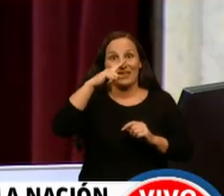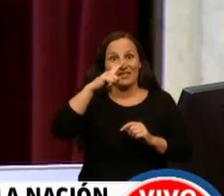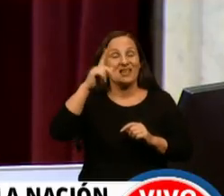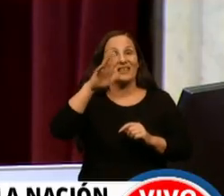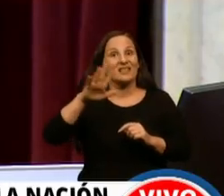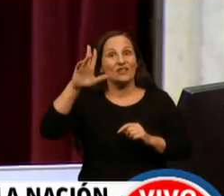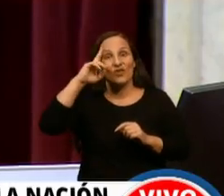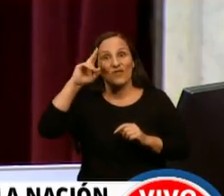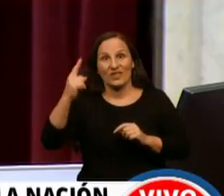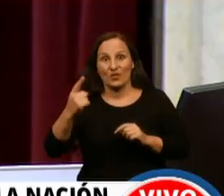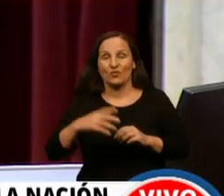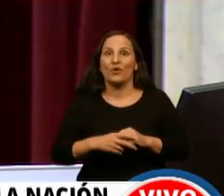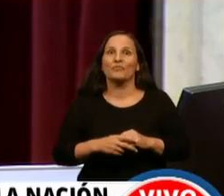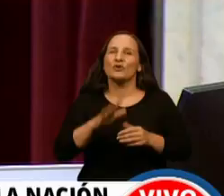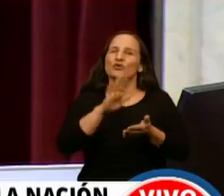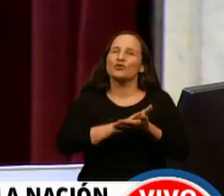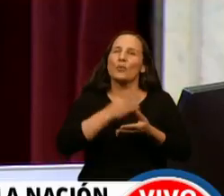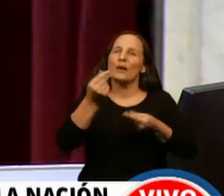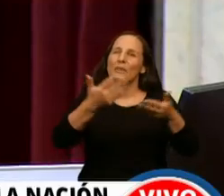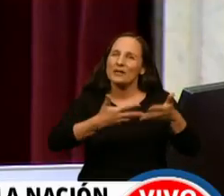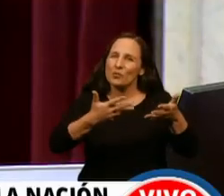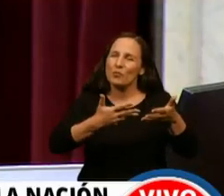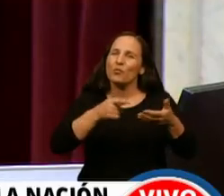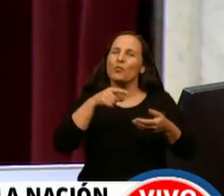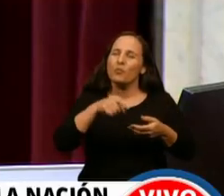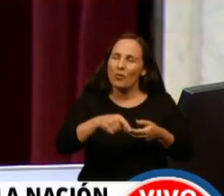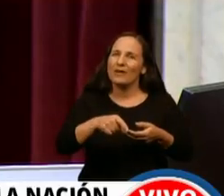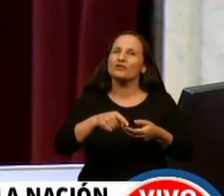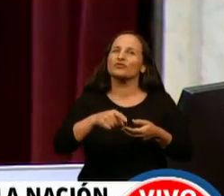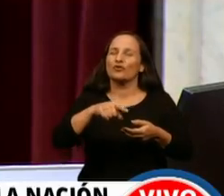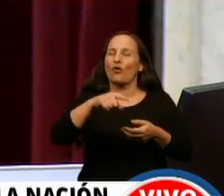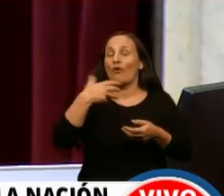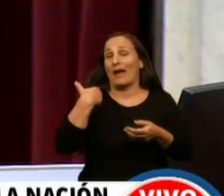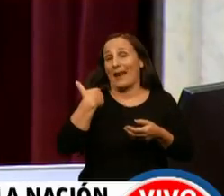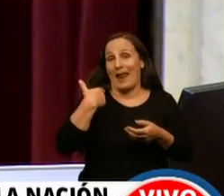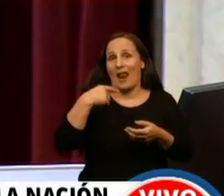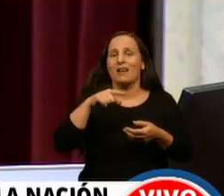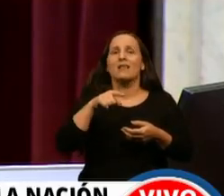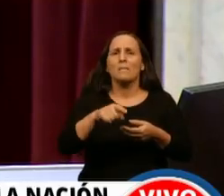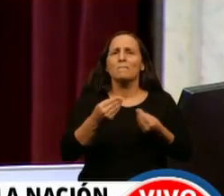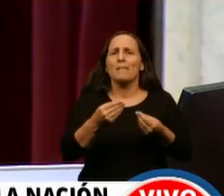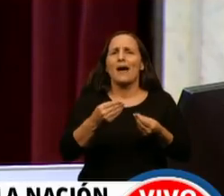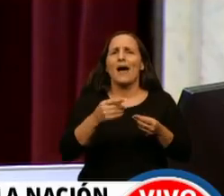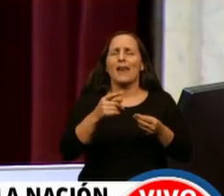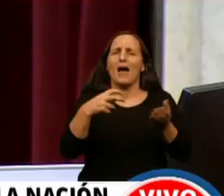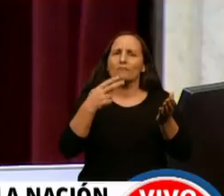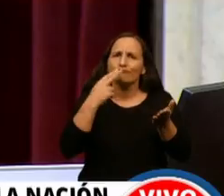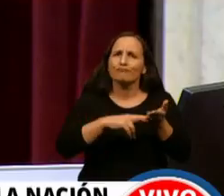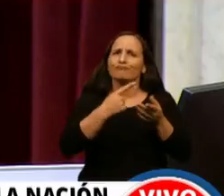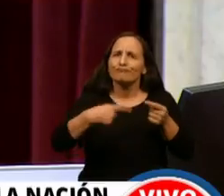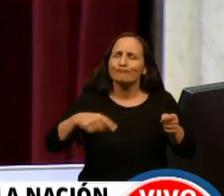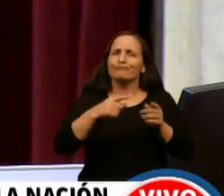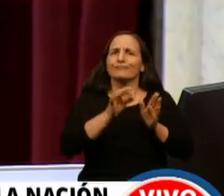591 de presupuesto general de la administración nacional para el ejercicio fiscal del año